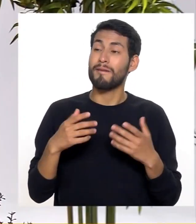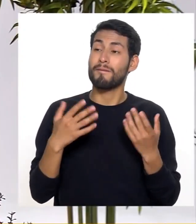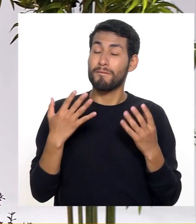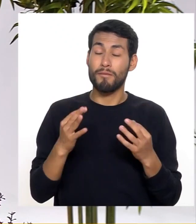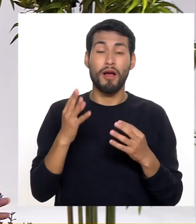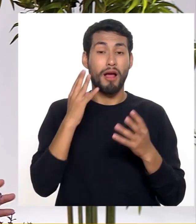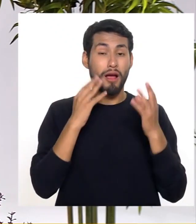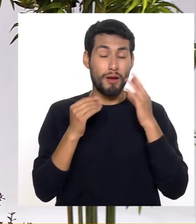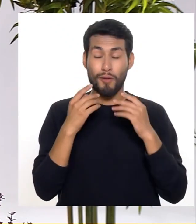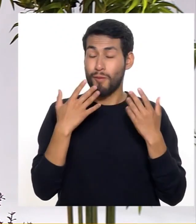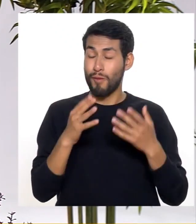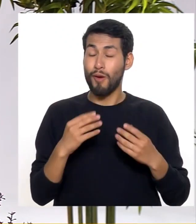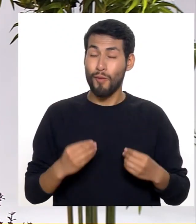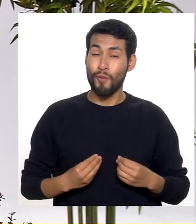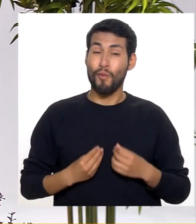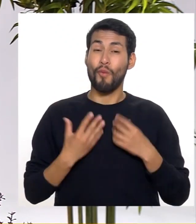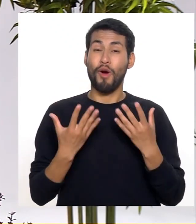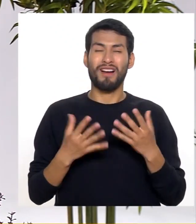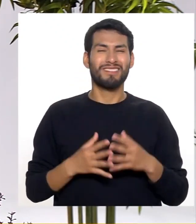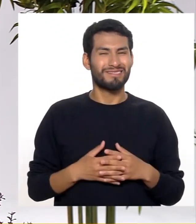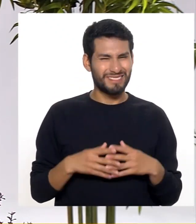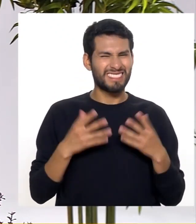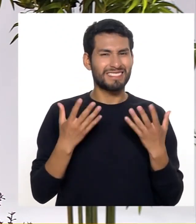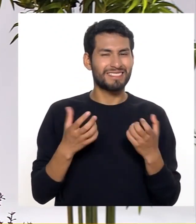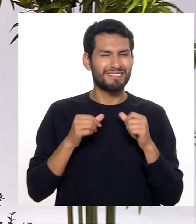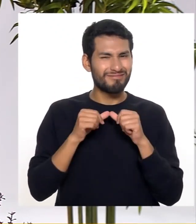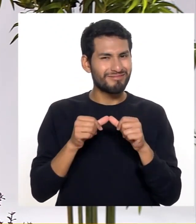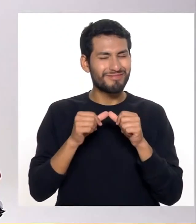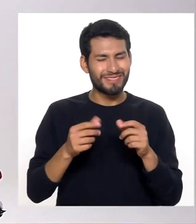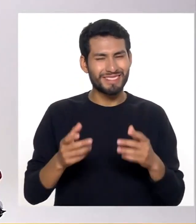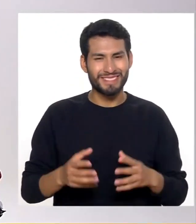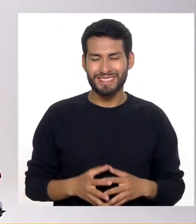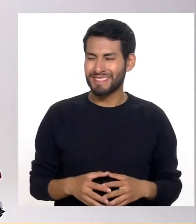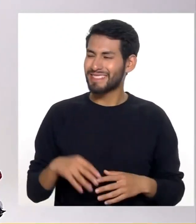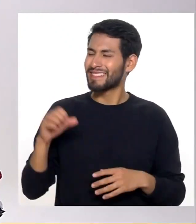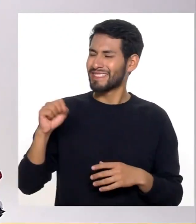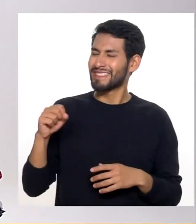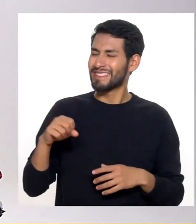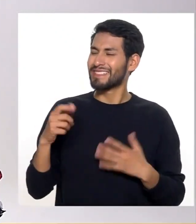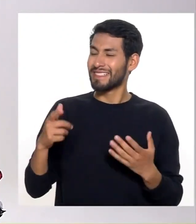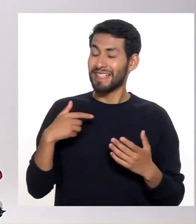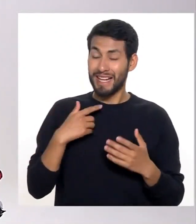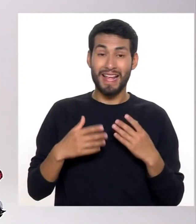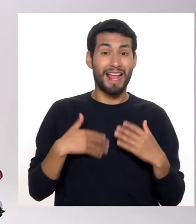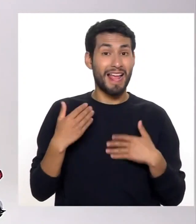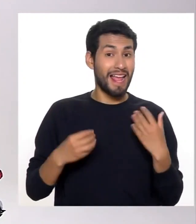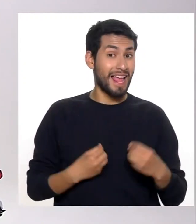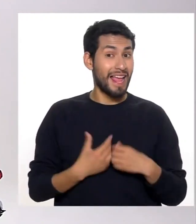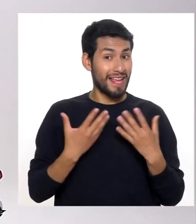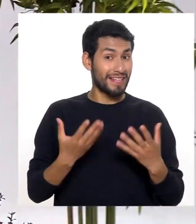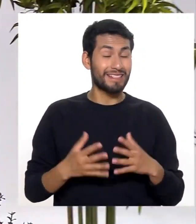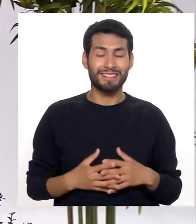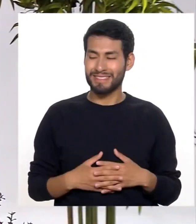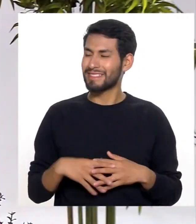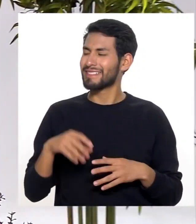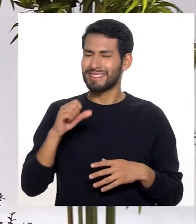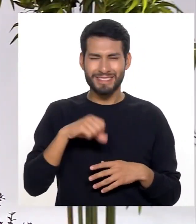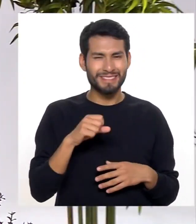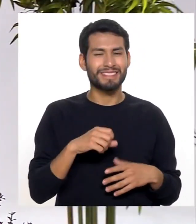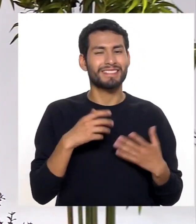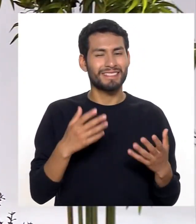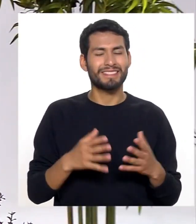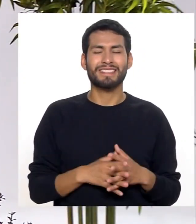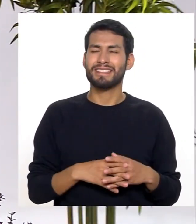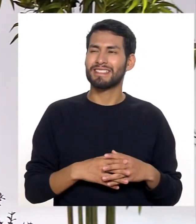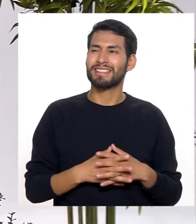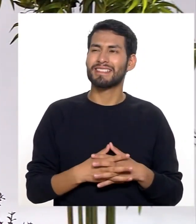experiencia sumamente enriquecedora y queremos seguir. Claro, me imagino de haber sido algo muy emocionante además. Sí, ha